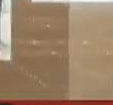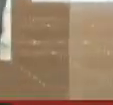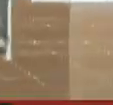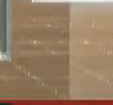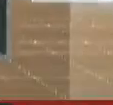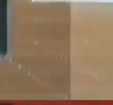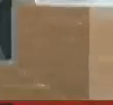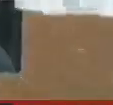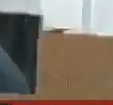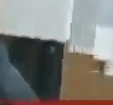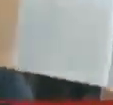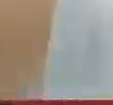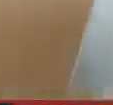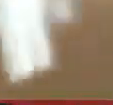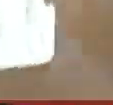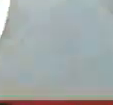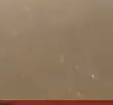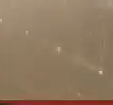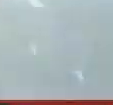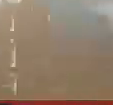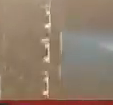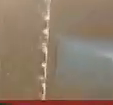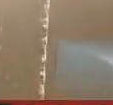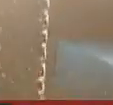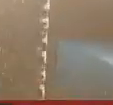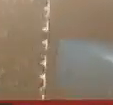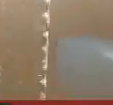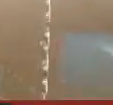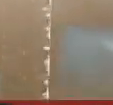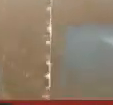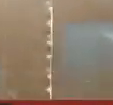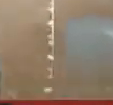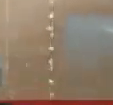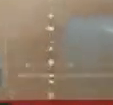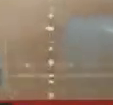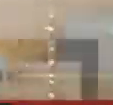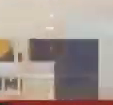We'll be right back.